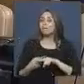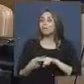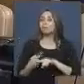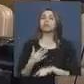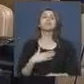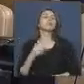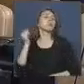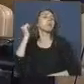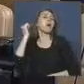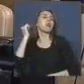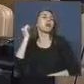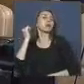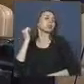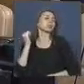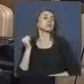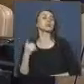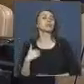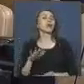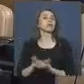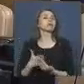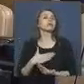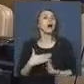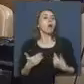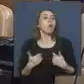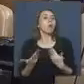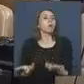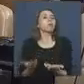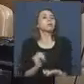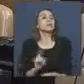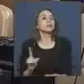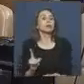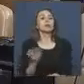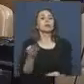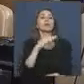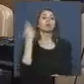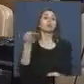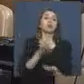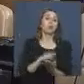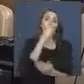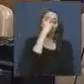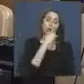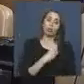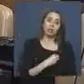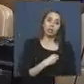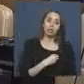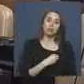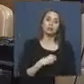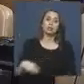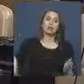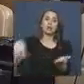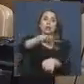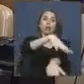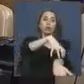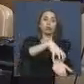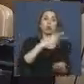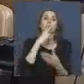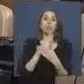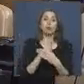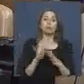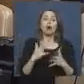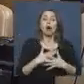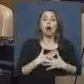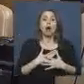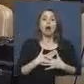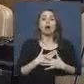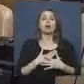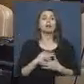poder que pueden tener dentro de la salud y que ocurran situaciones como la muerte tan triste que conmocionó a toda la región y por cierto también